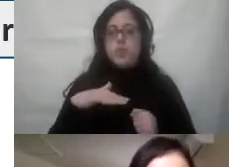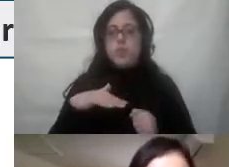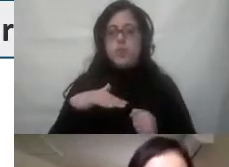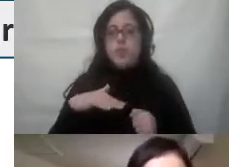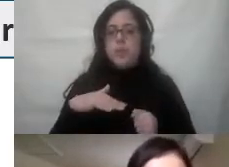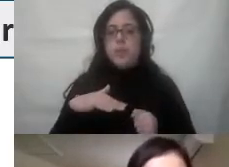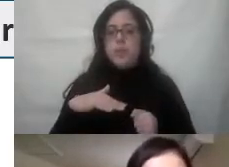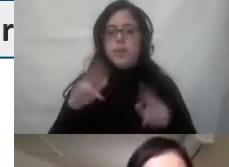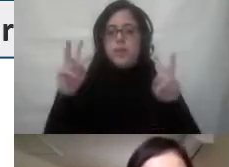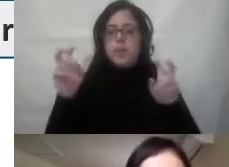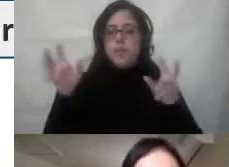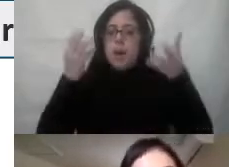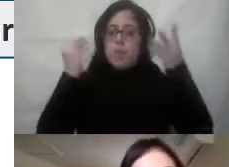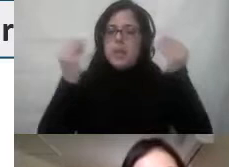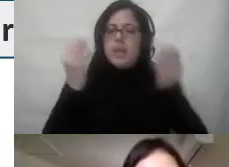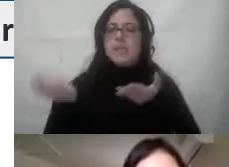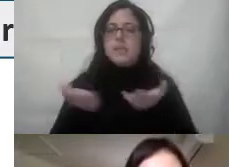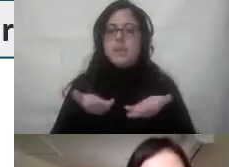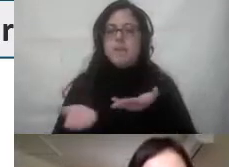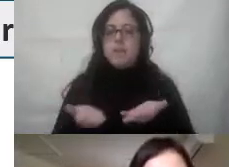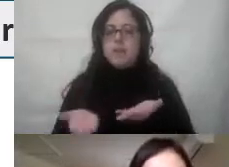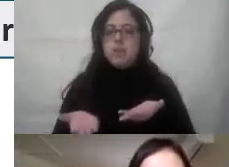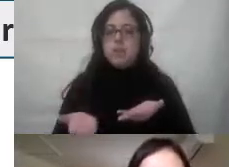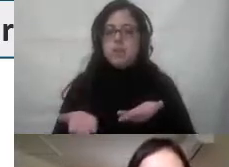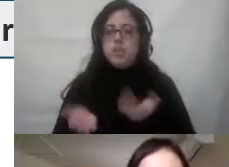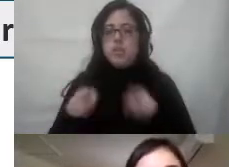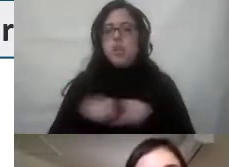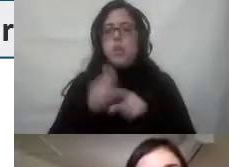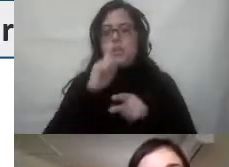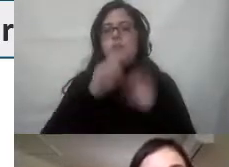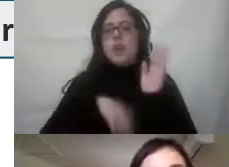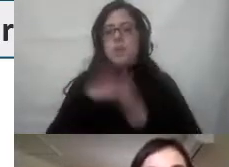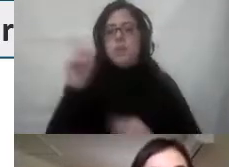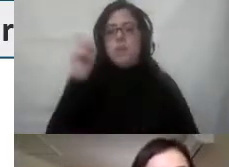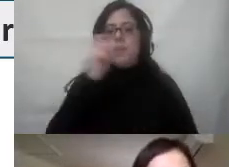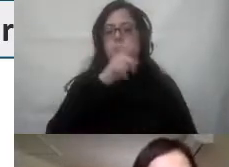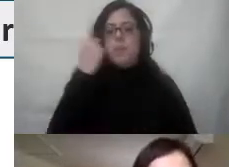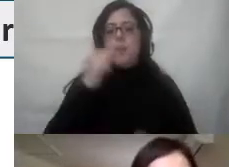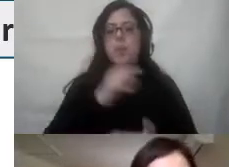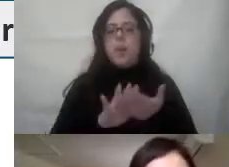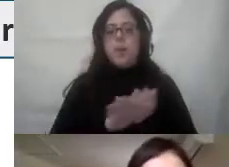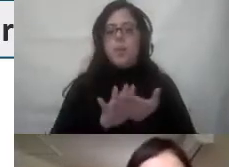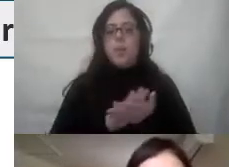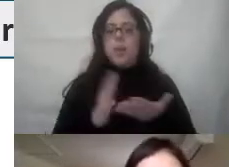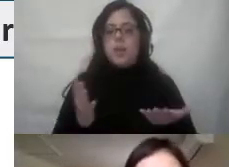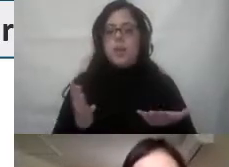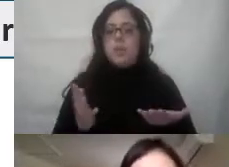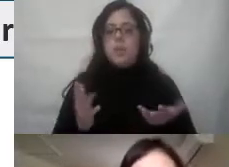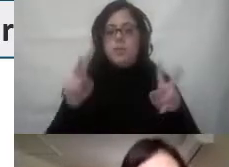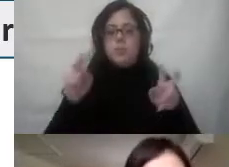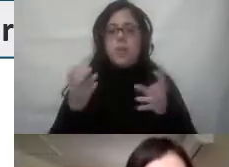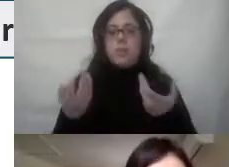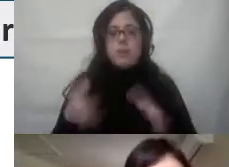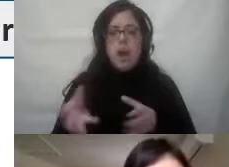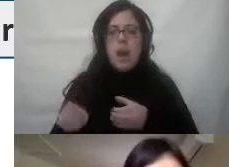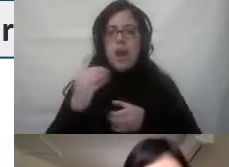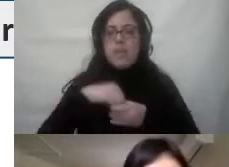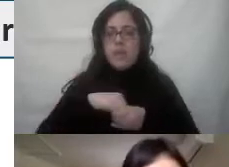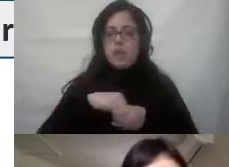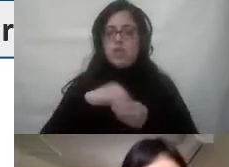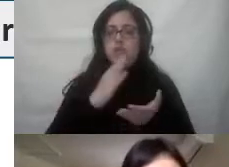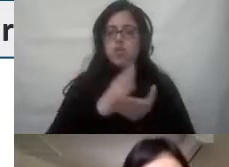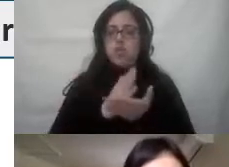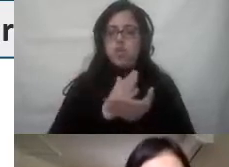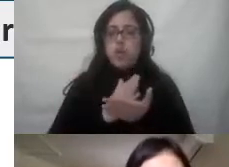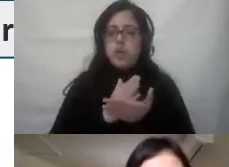contextos de aprendizaje y servicio, pero eso es un poco más complejo, pero, por ejemplo, debates intraescolares, que podemos hacerlo en este momento